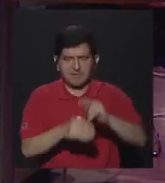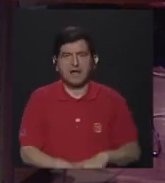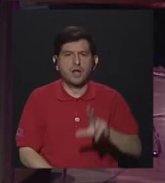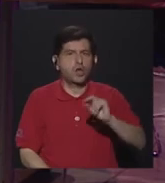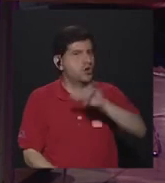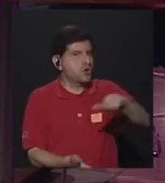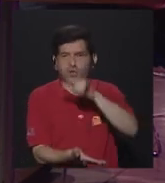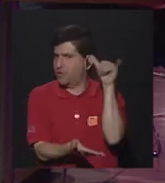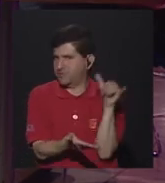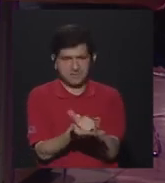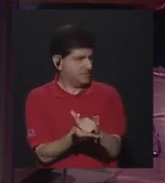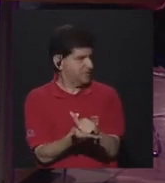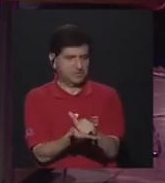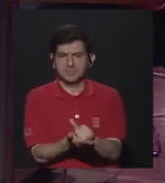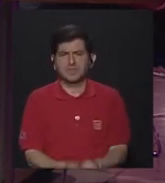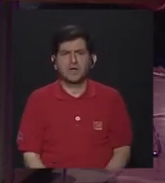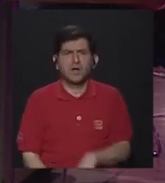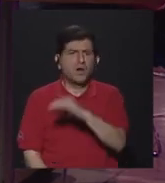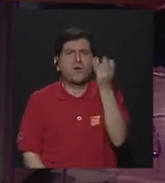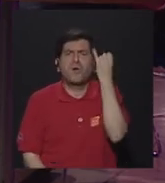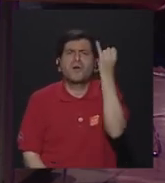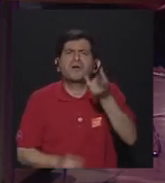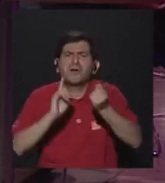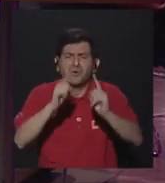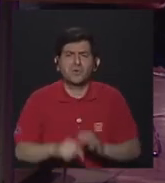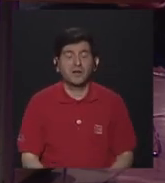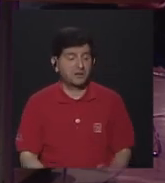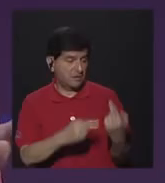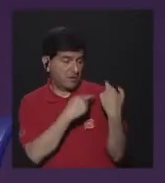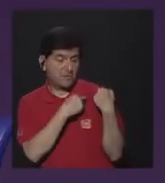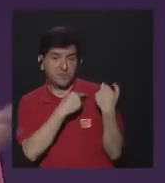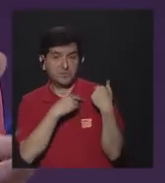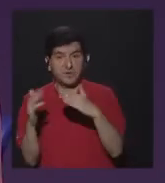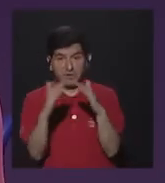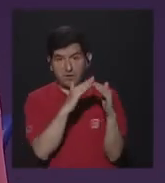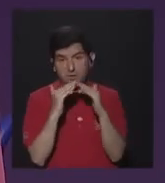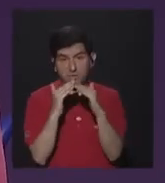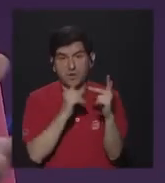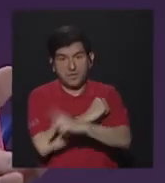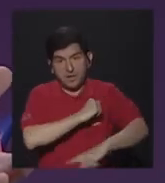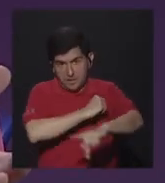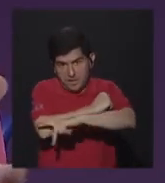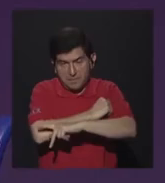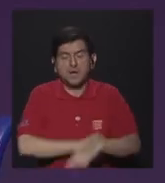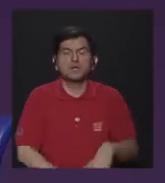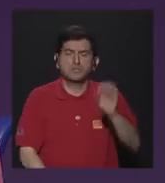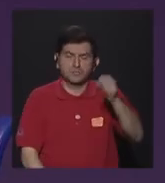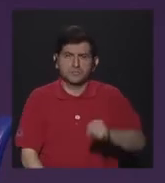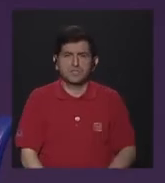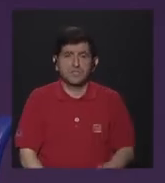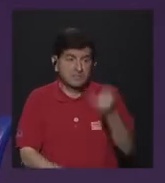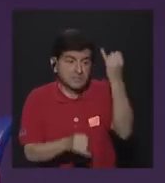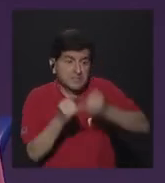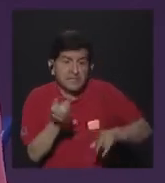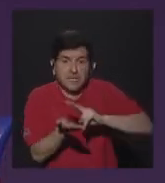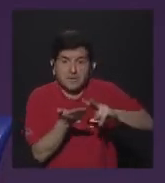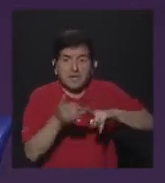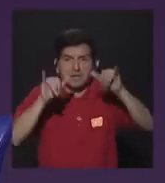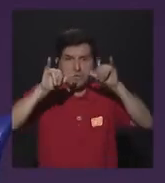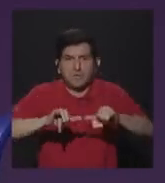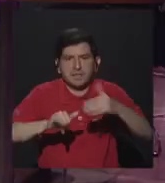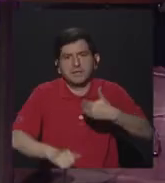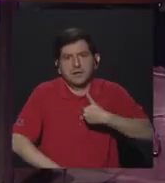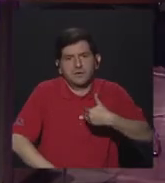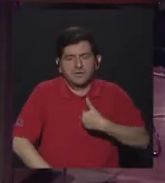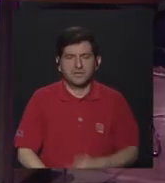sean estamos porque entonces cuál es el sentido de que además hay una responsabilidad con la comunidad con el país después acabando lo verde que de conservar lo que queda